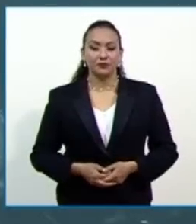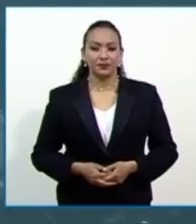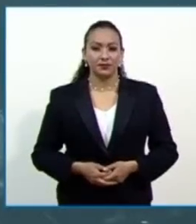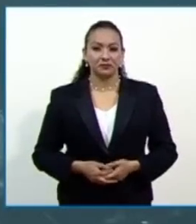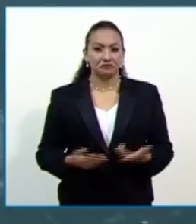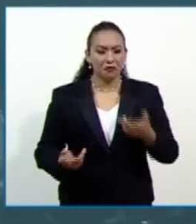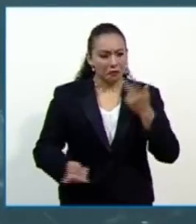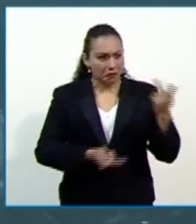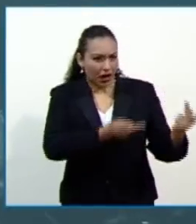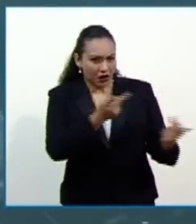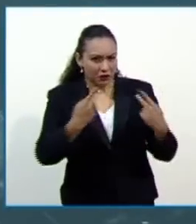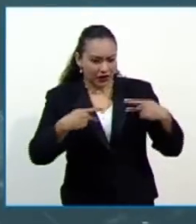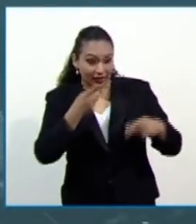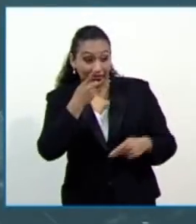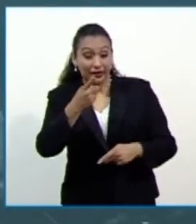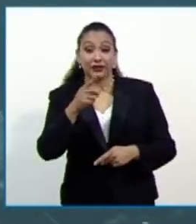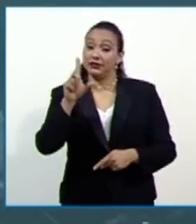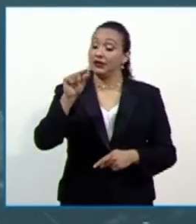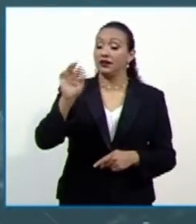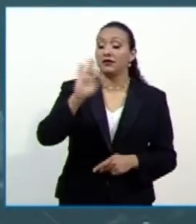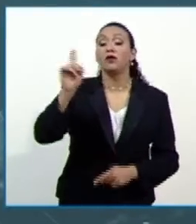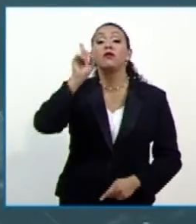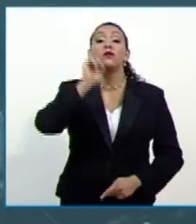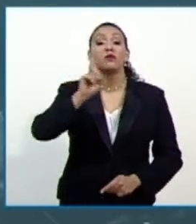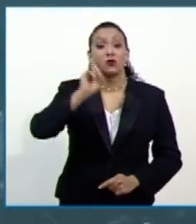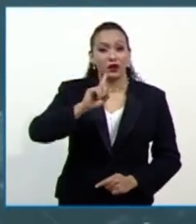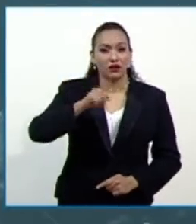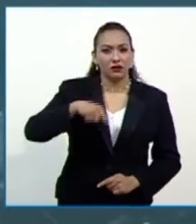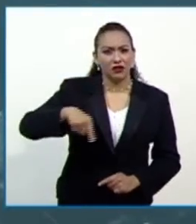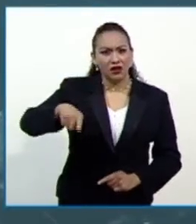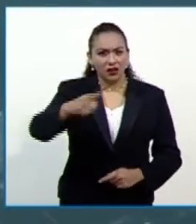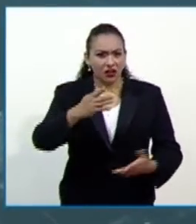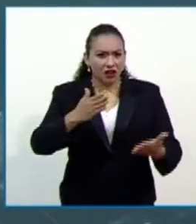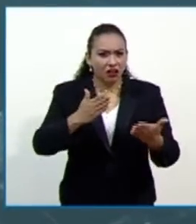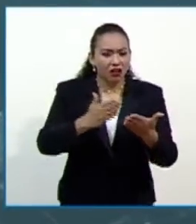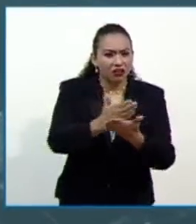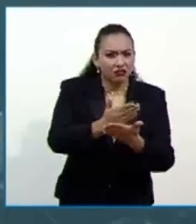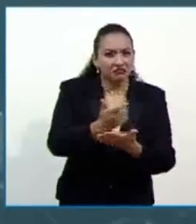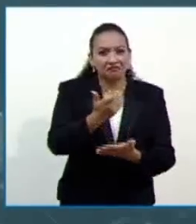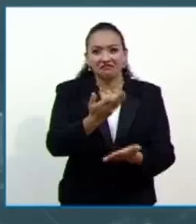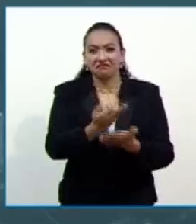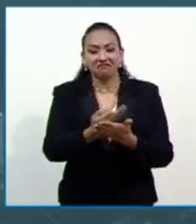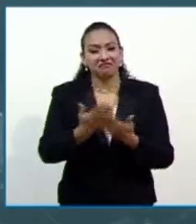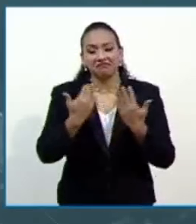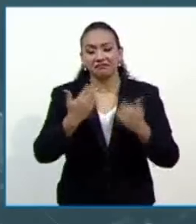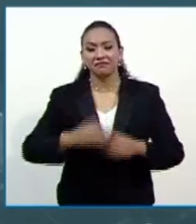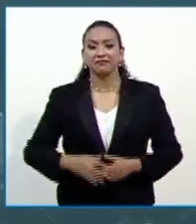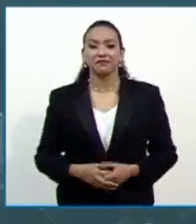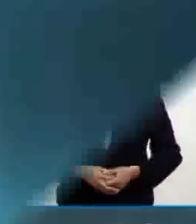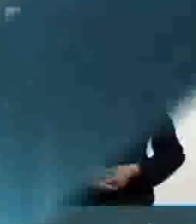Según encuesta, el 70% de las mujeres no tienen acceso a servicios financieros.